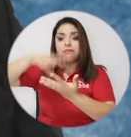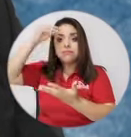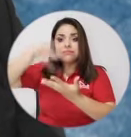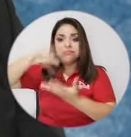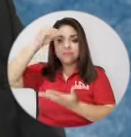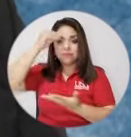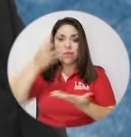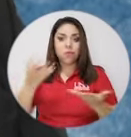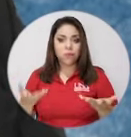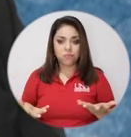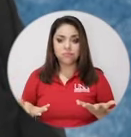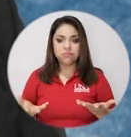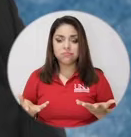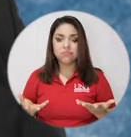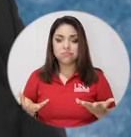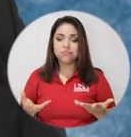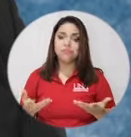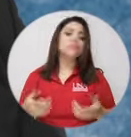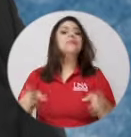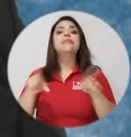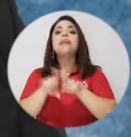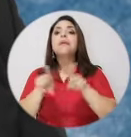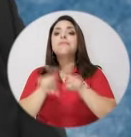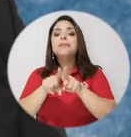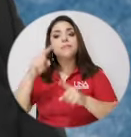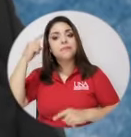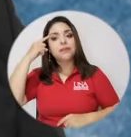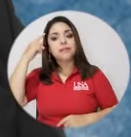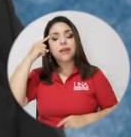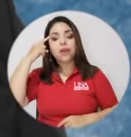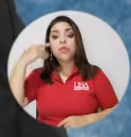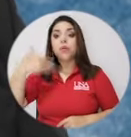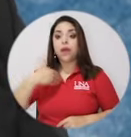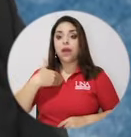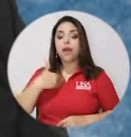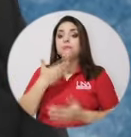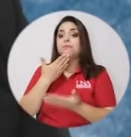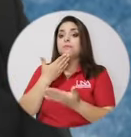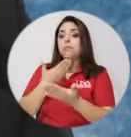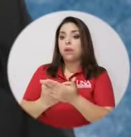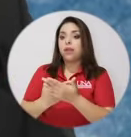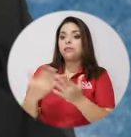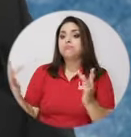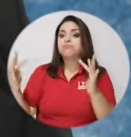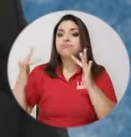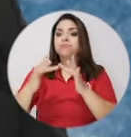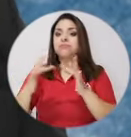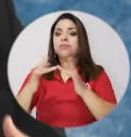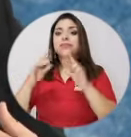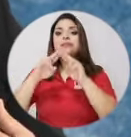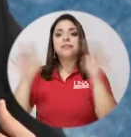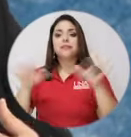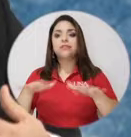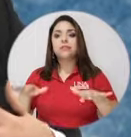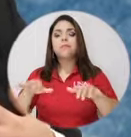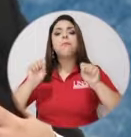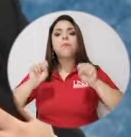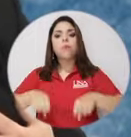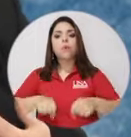que si tenés una buena conexión a internet, eso significa que te puedes conectar a cualquier cosa, no solamente